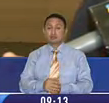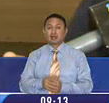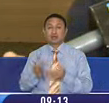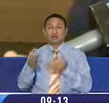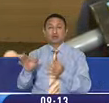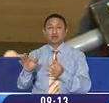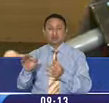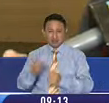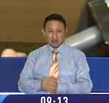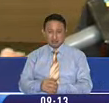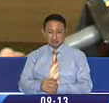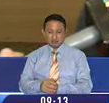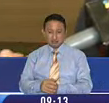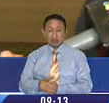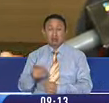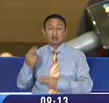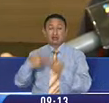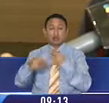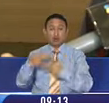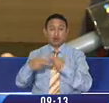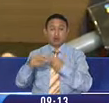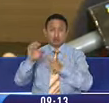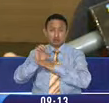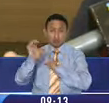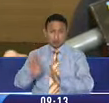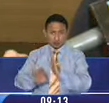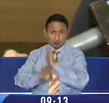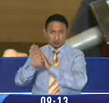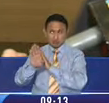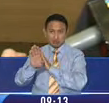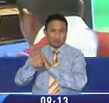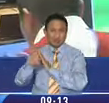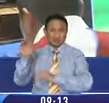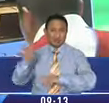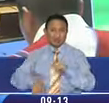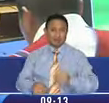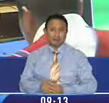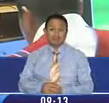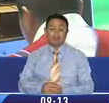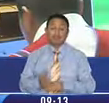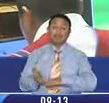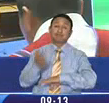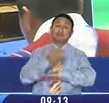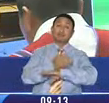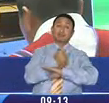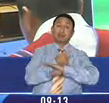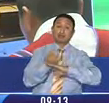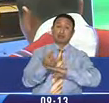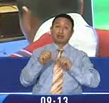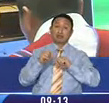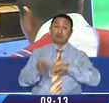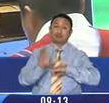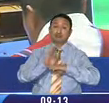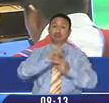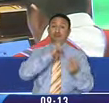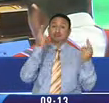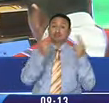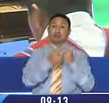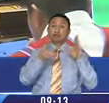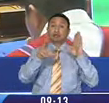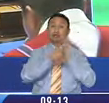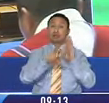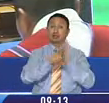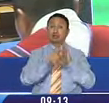mecanismo y que impide que los negocios de los ecuatorianos puedan fluir. La semana pasada la Asamblea Nacional aprobó reformas en materia